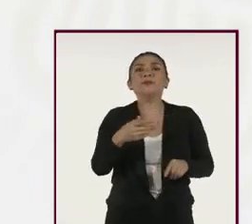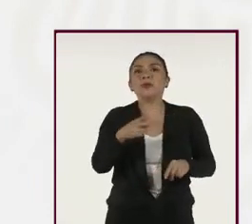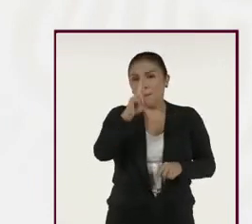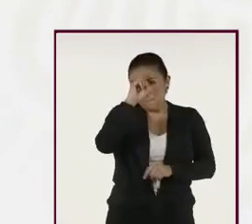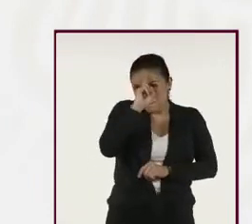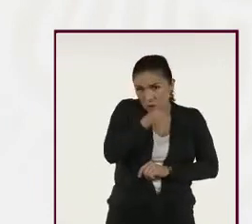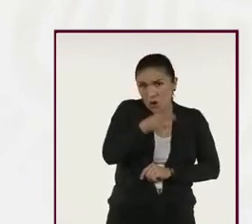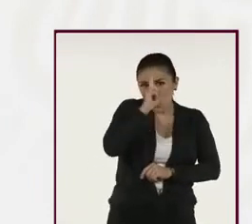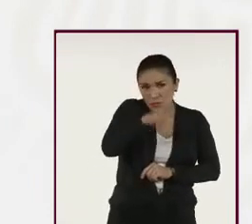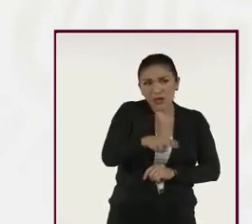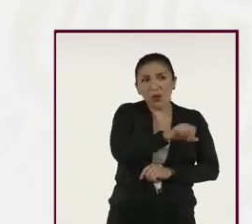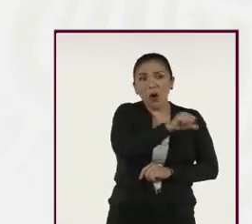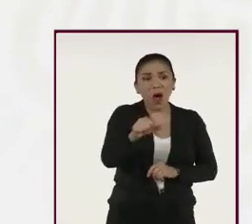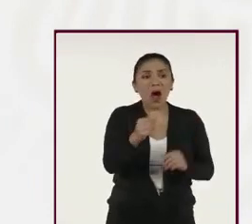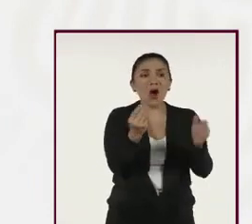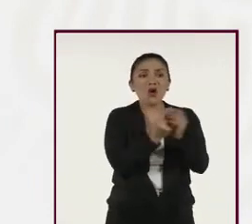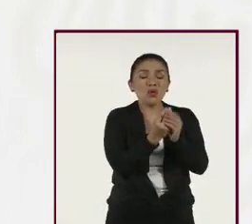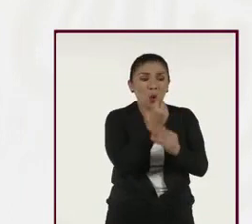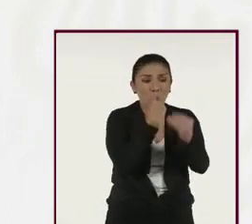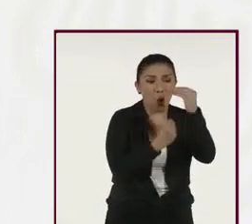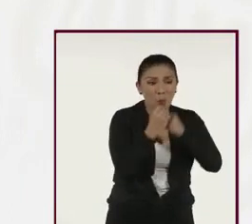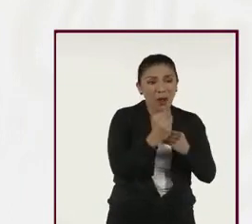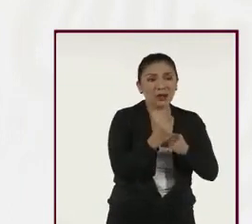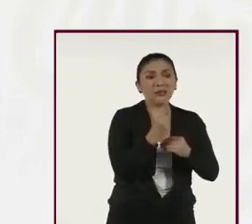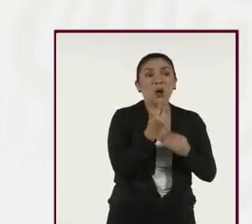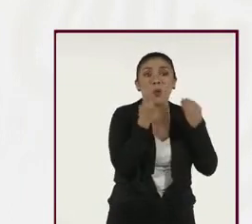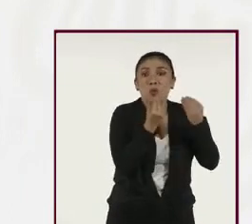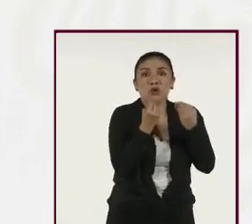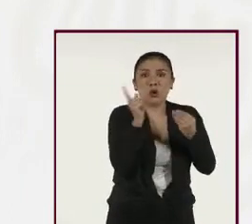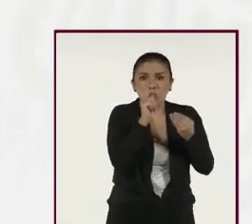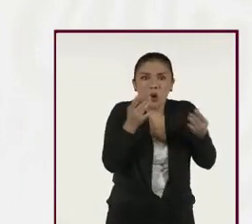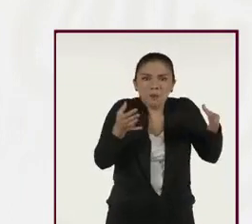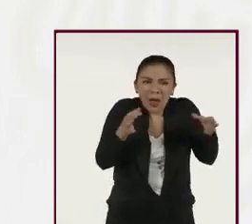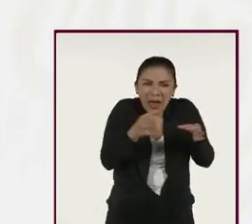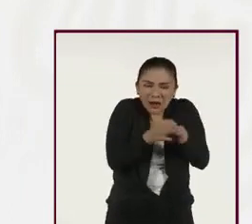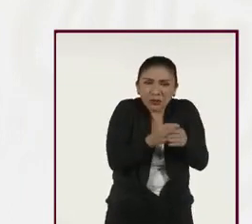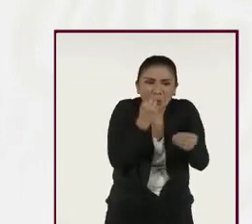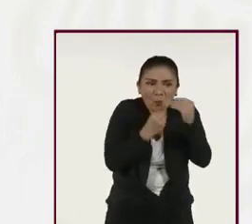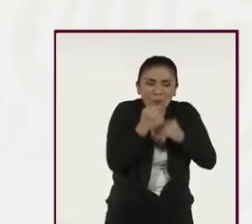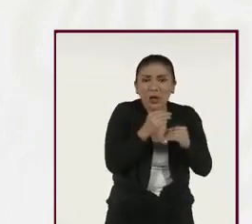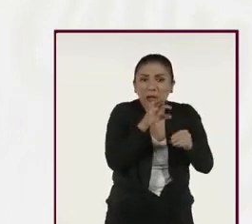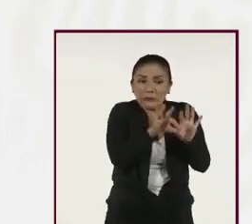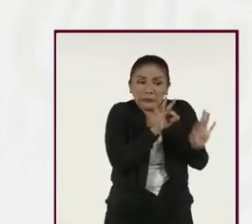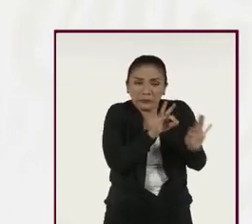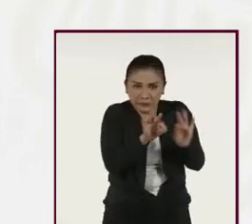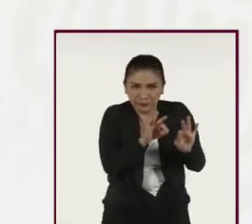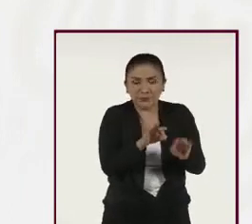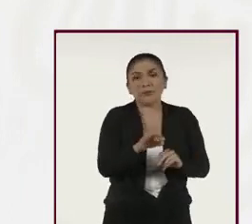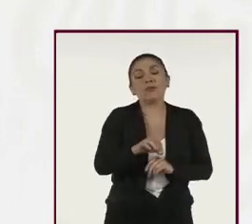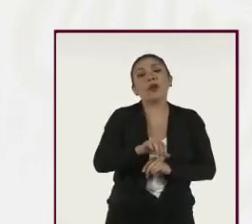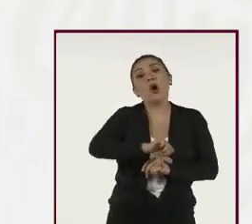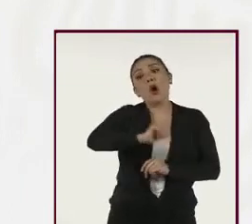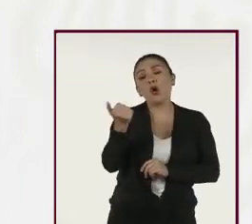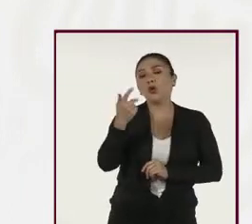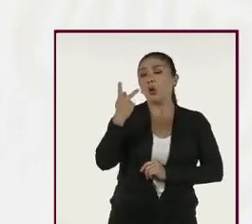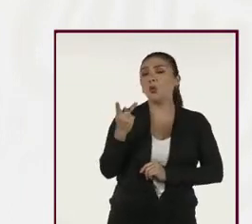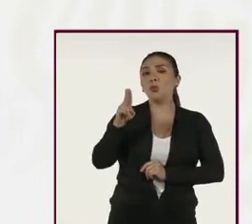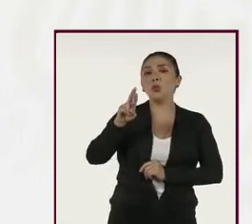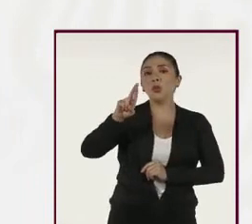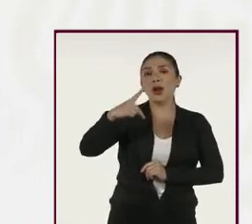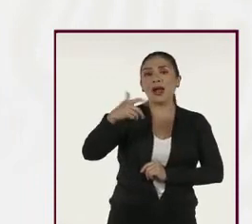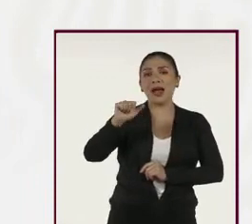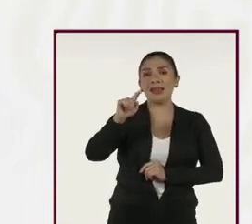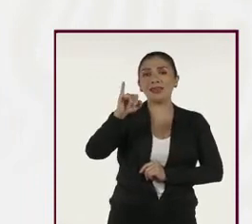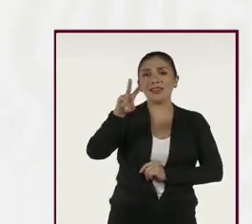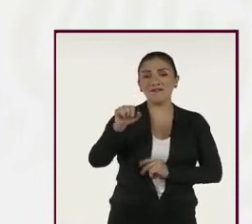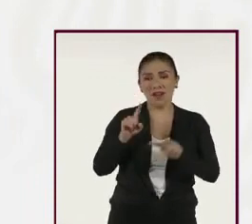restricción en los tipos y las cantidades de alimentos y que llega a ser la más frecuente. Y en el tipo de anorexia purgativa se llega a